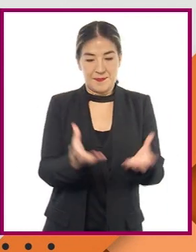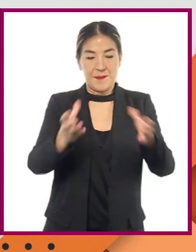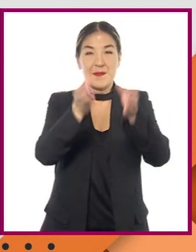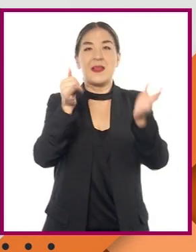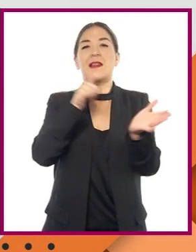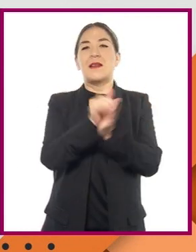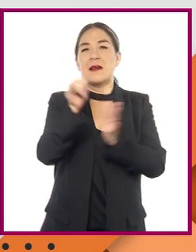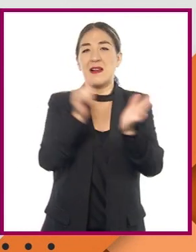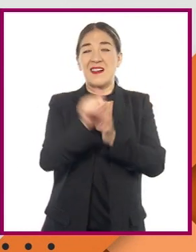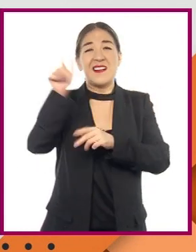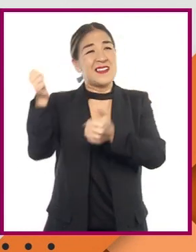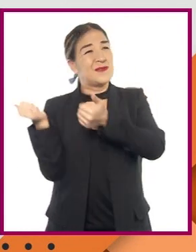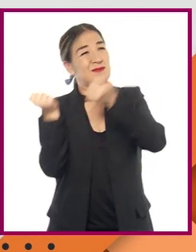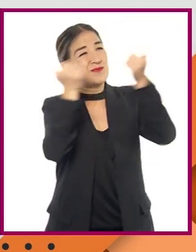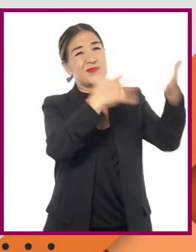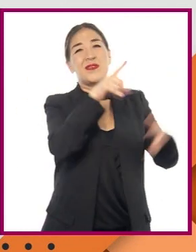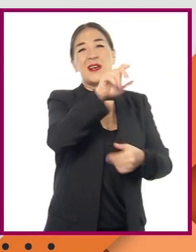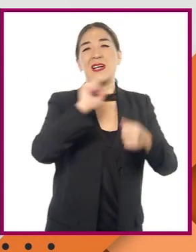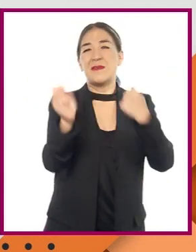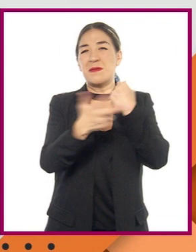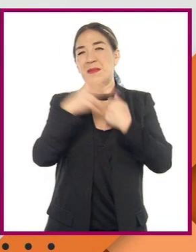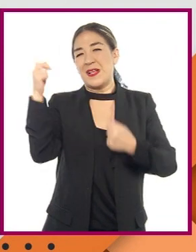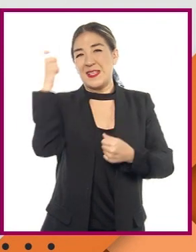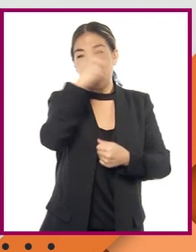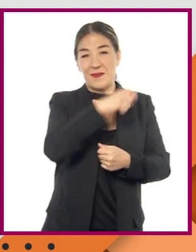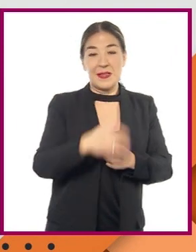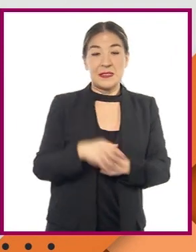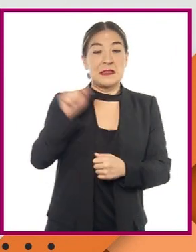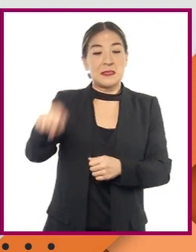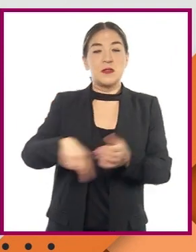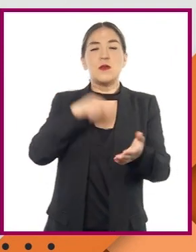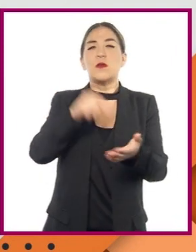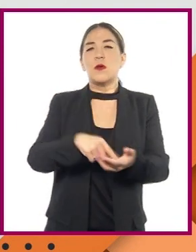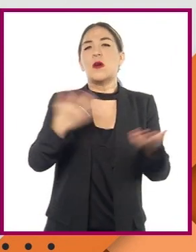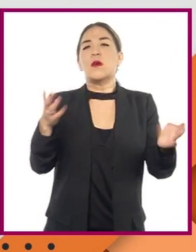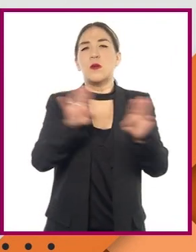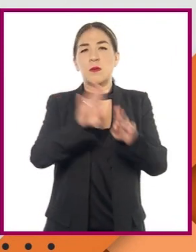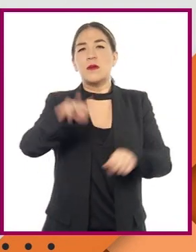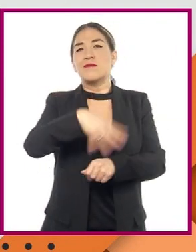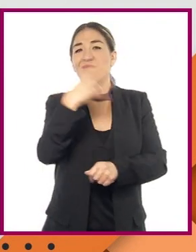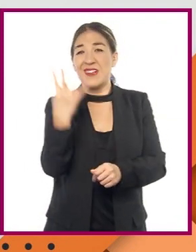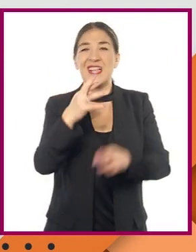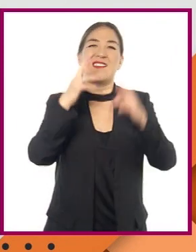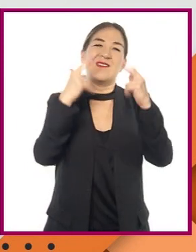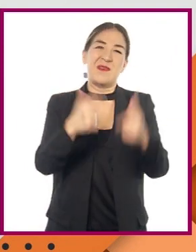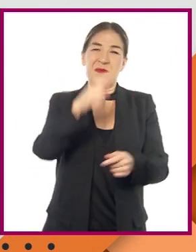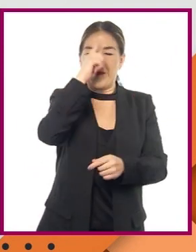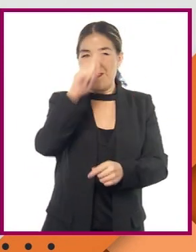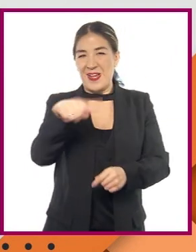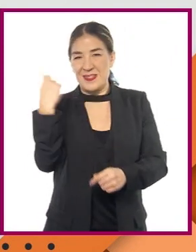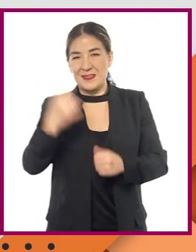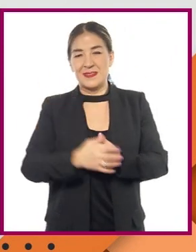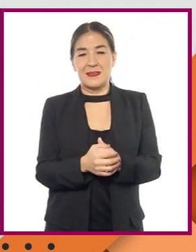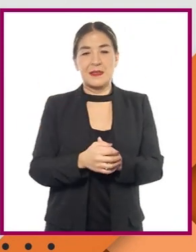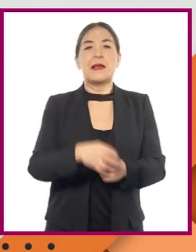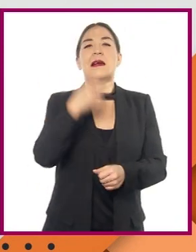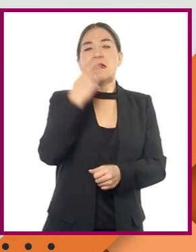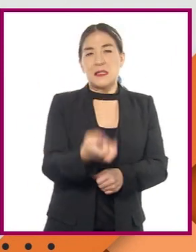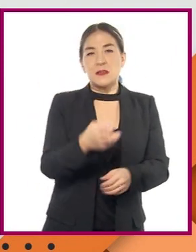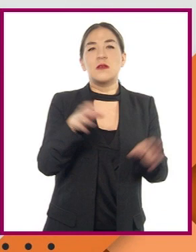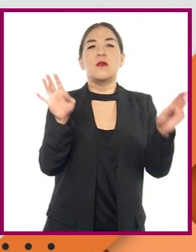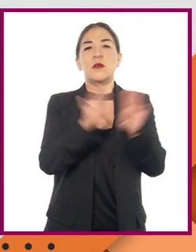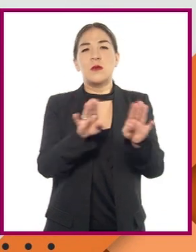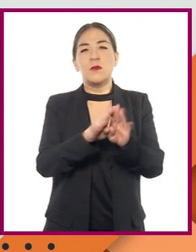Europa, y la porcelana y los abanicos porque fácilmente se rompen, aunque es necesario